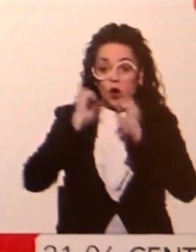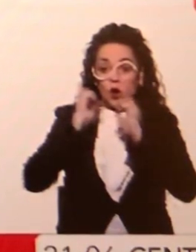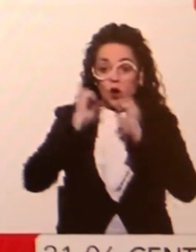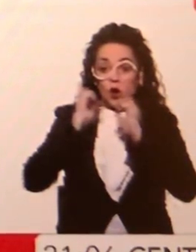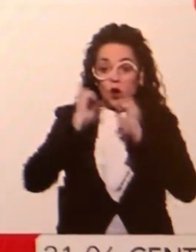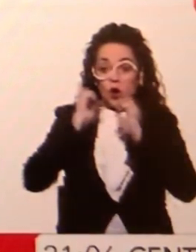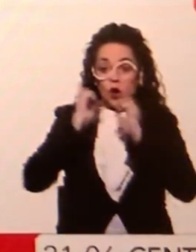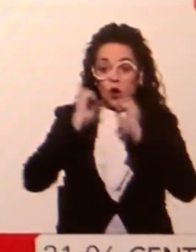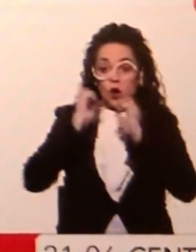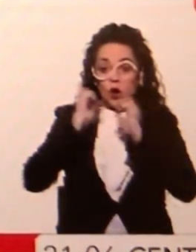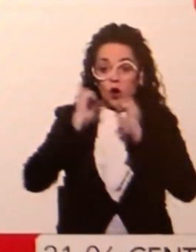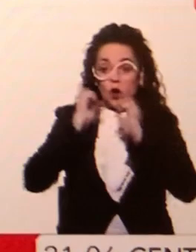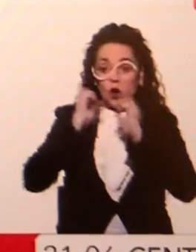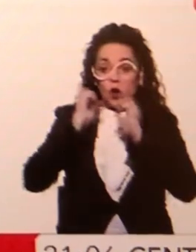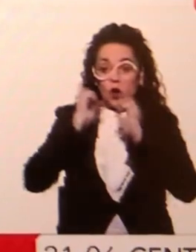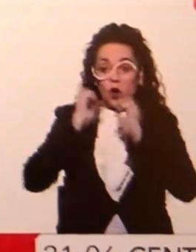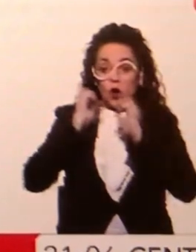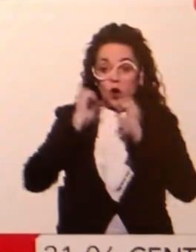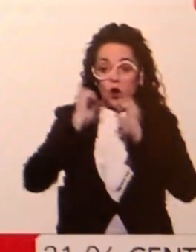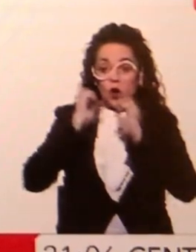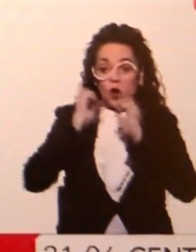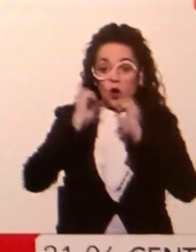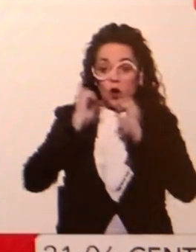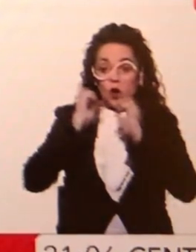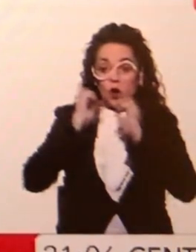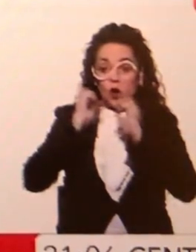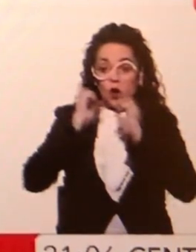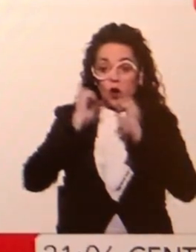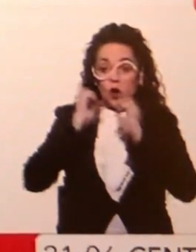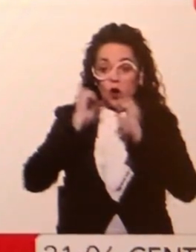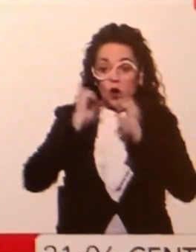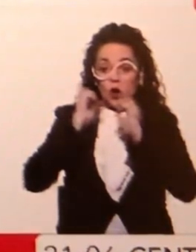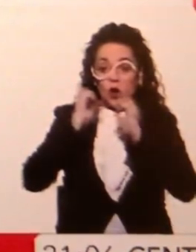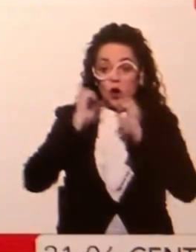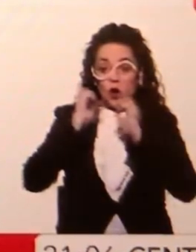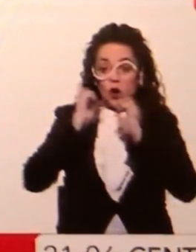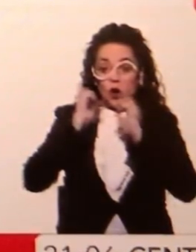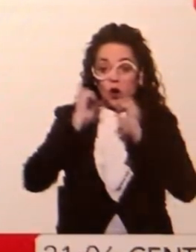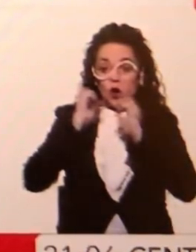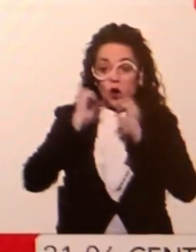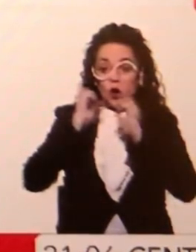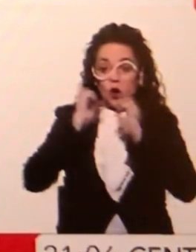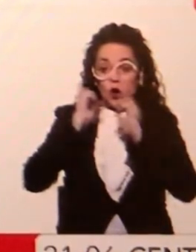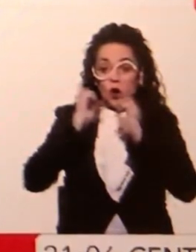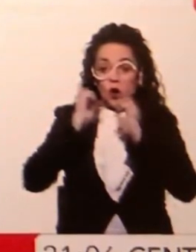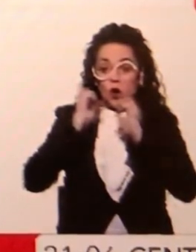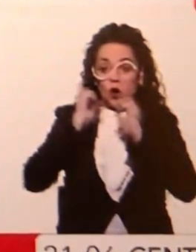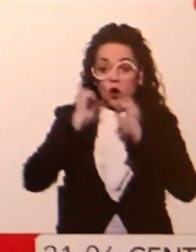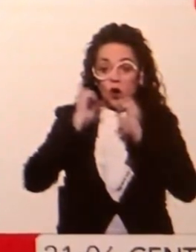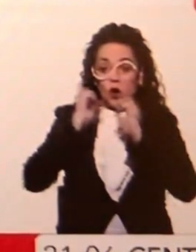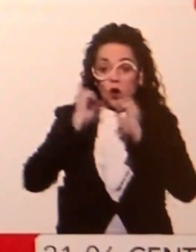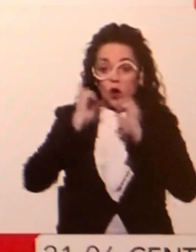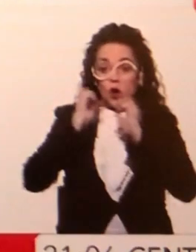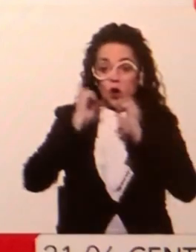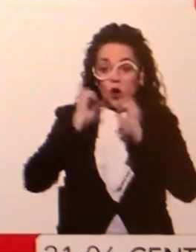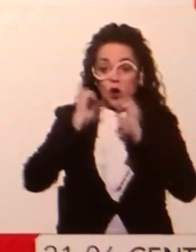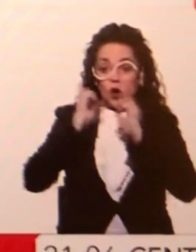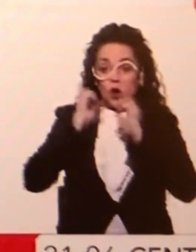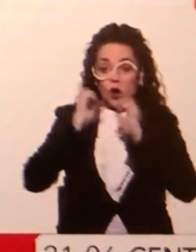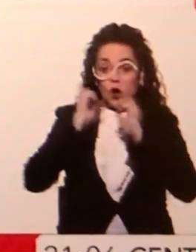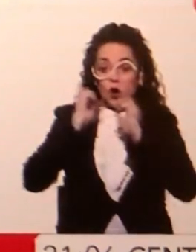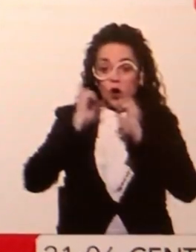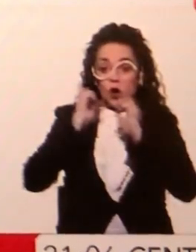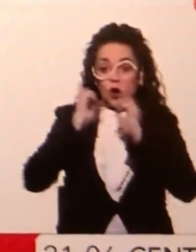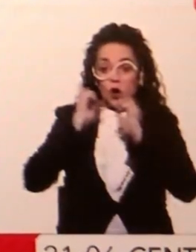demandas y se presenta con con la autoridad correspondiente para ser escuchados y normalmente